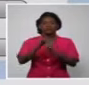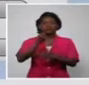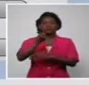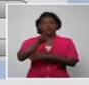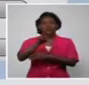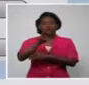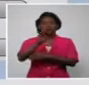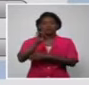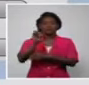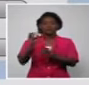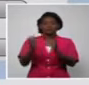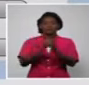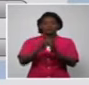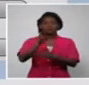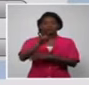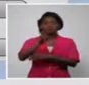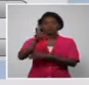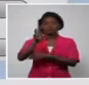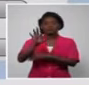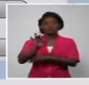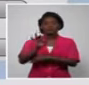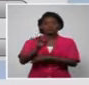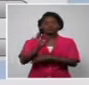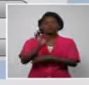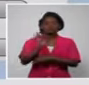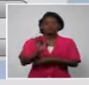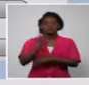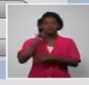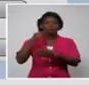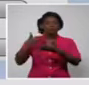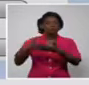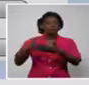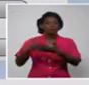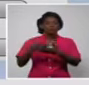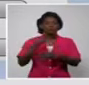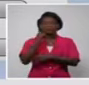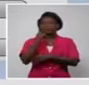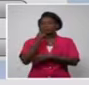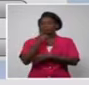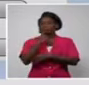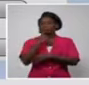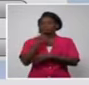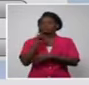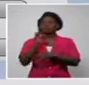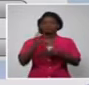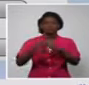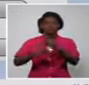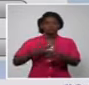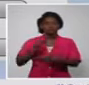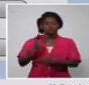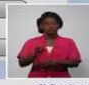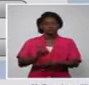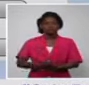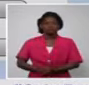2.300.430 muestras procesadas para el diagnóstico y